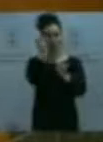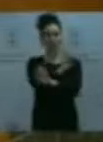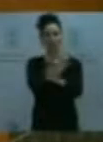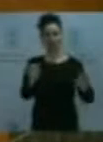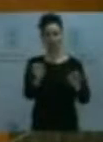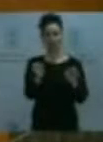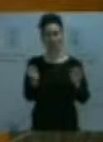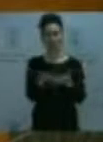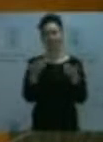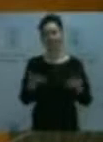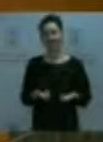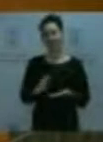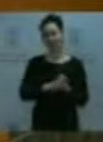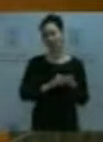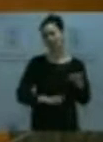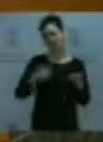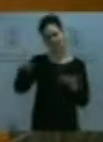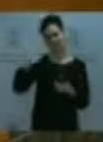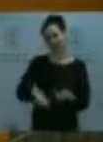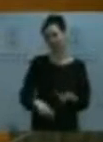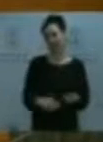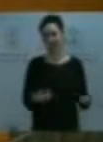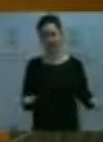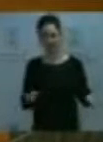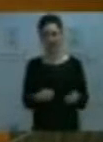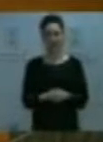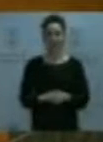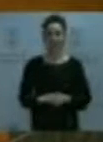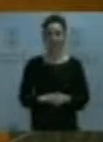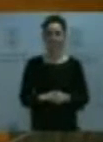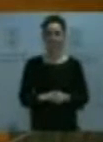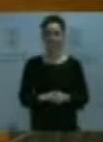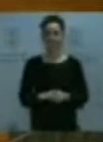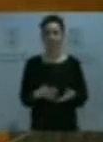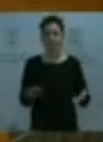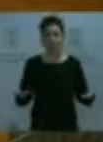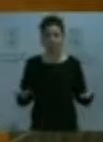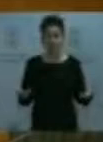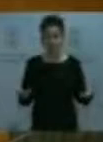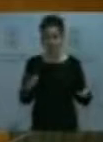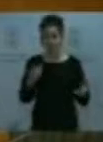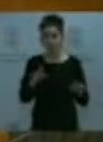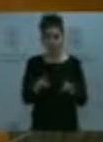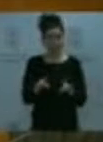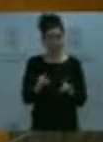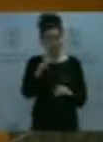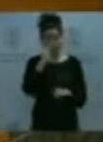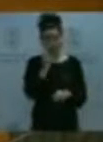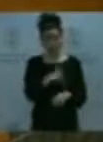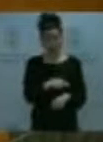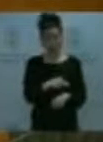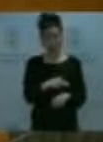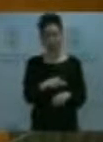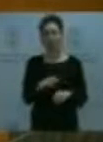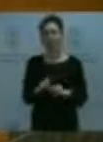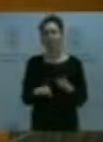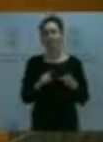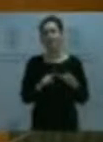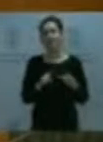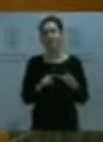imprecisiones. Que no sirve prácticamente para nada y que no afecta ni a las clases medias ni a las